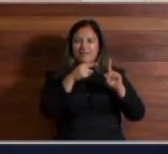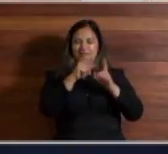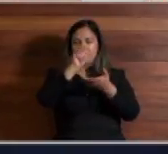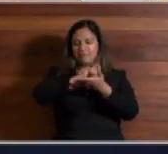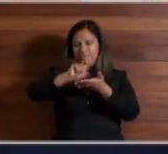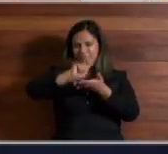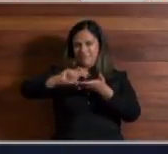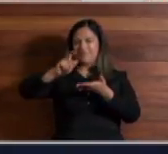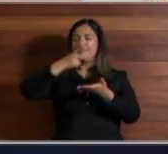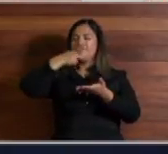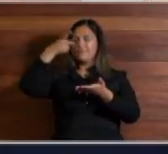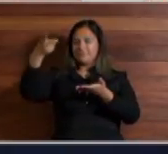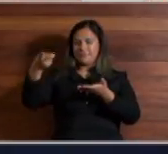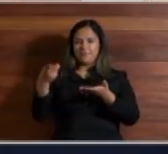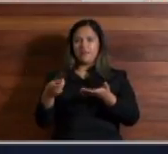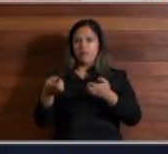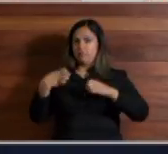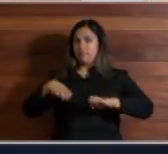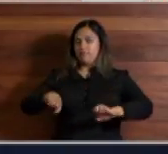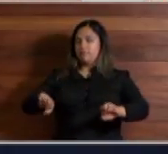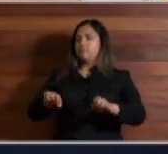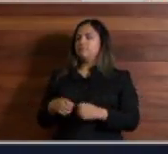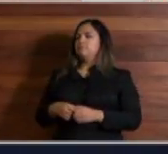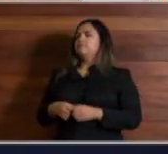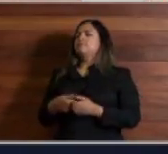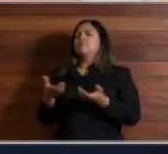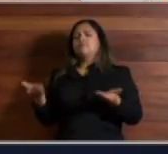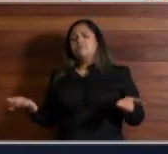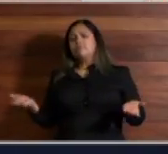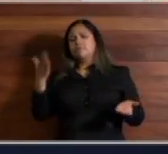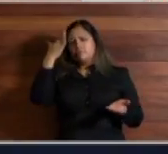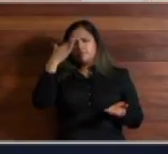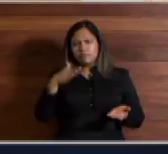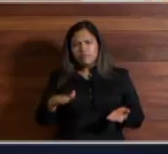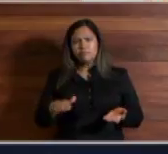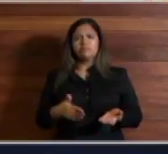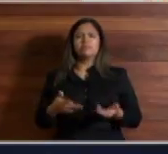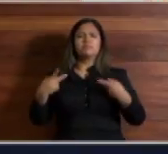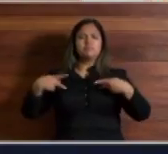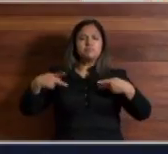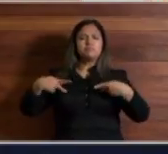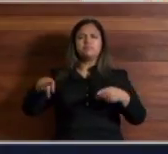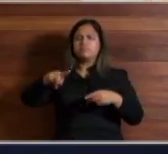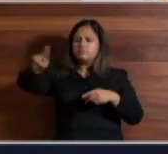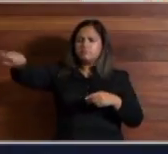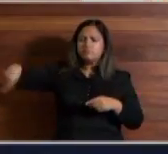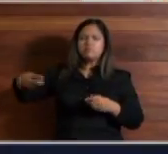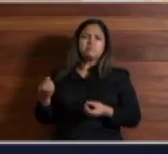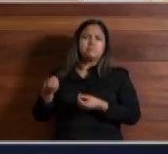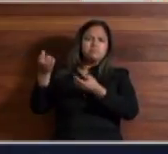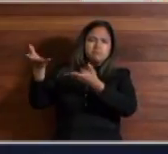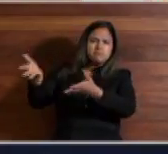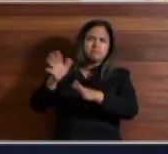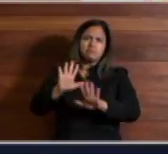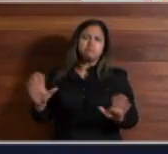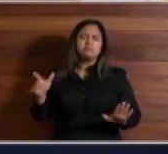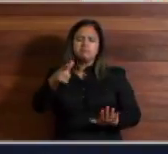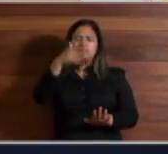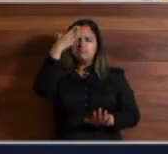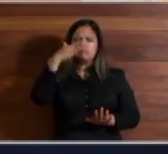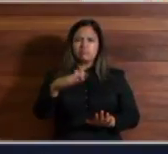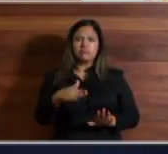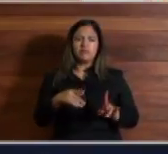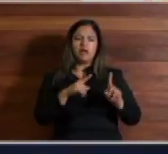elegancia cuando la representante de Hacienda decía que pues ella recibe lo que los van a los sectores y ellos se integran. Le agradecemos